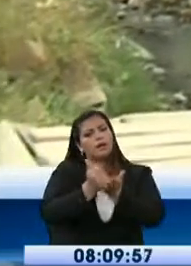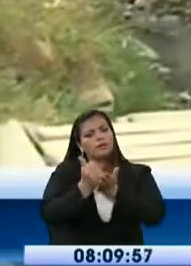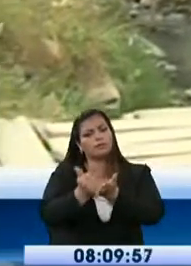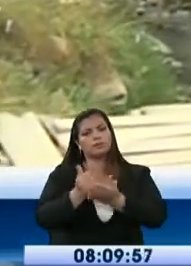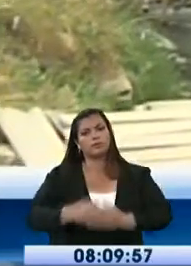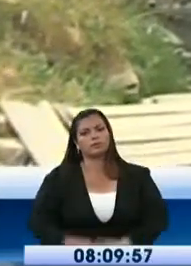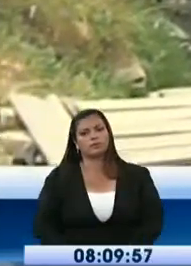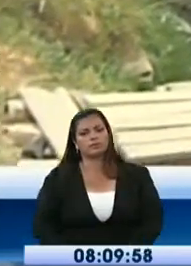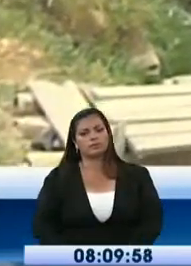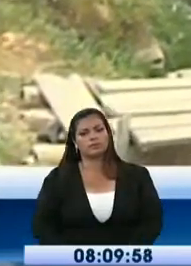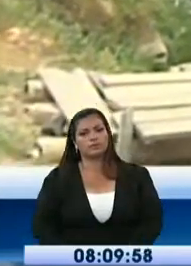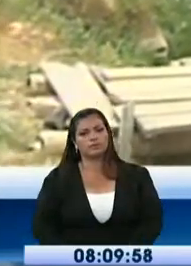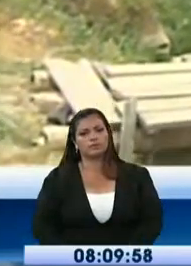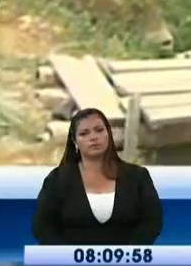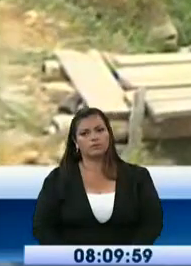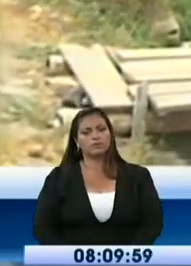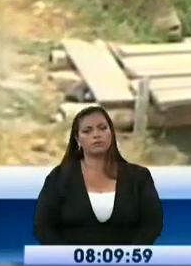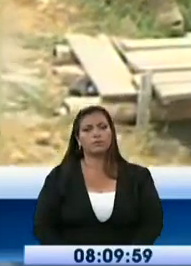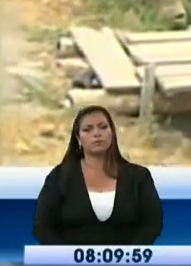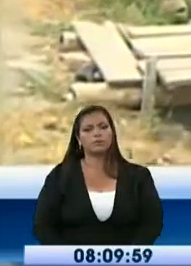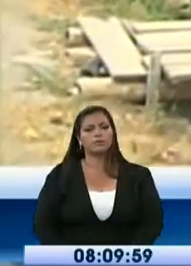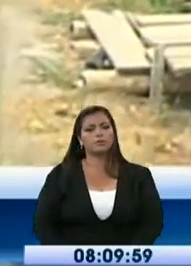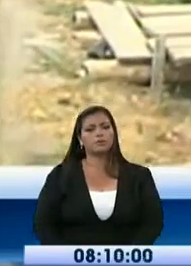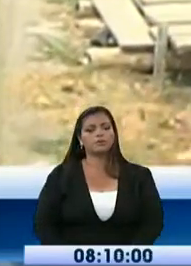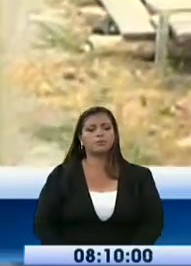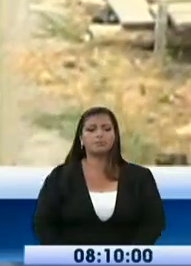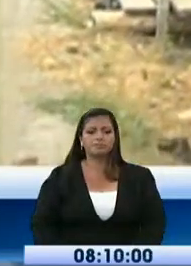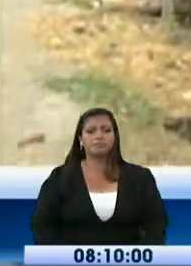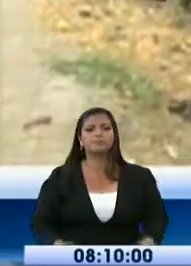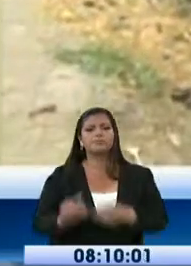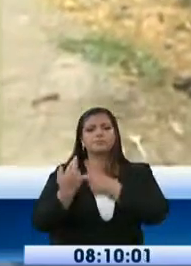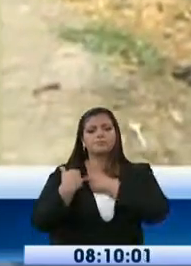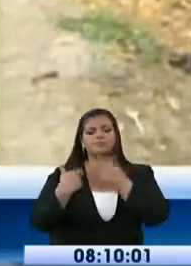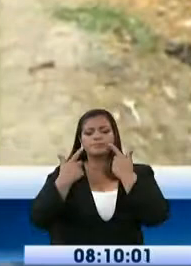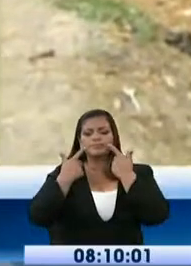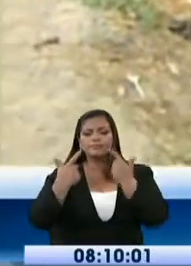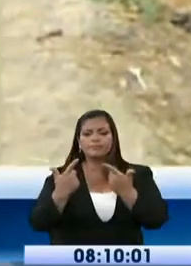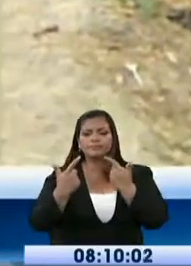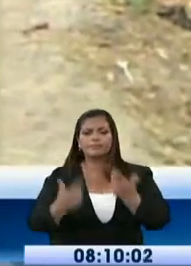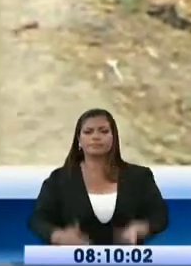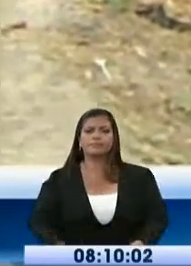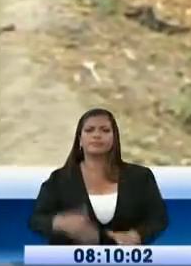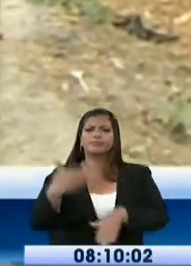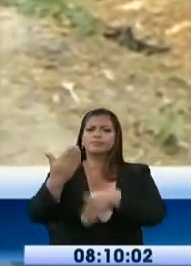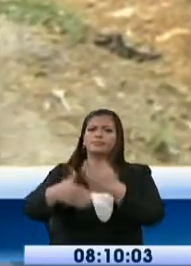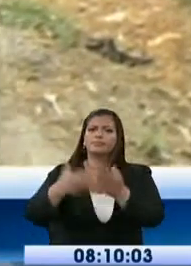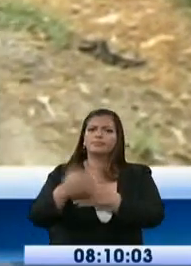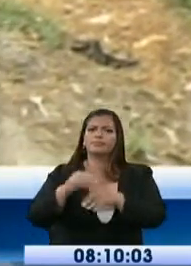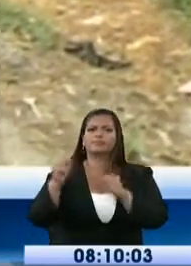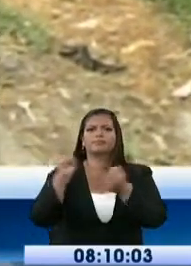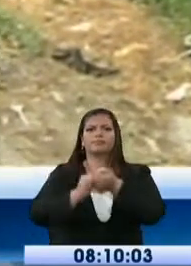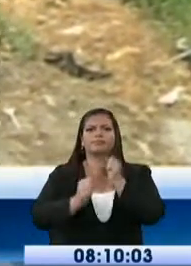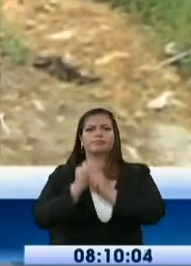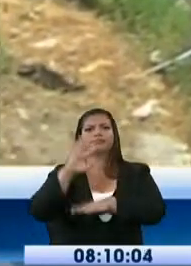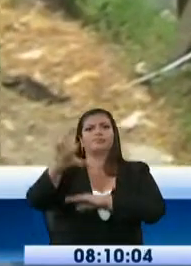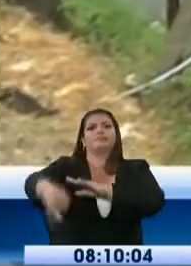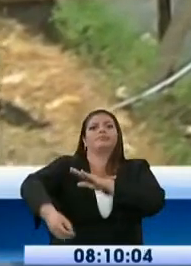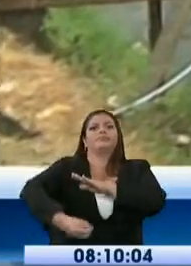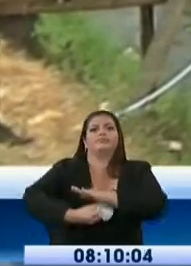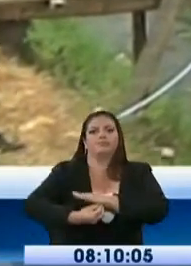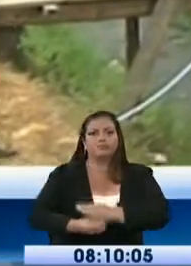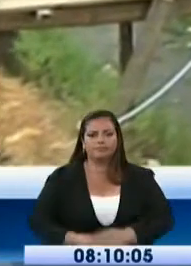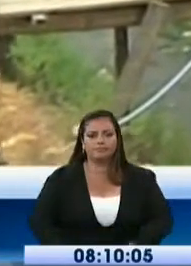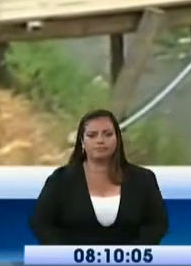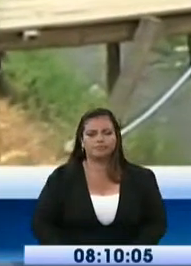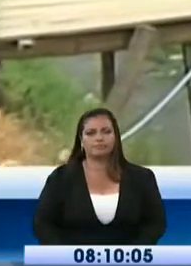ellos, mismos los moradores no cuidan este sector, entonces así siempre tendrán este problema. Ustedes son los perjudicados. Sí, aquí